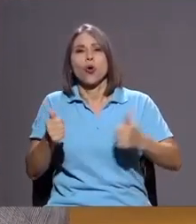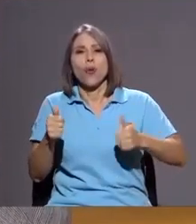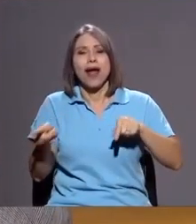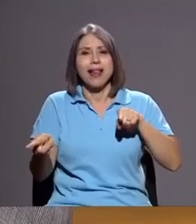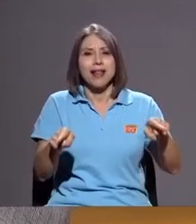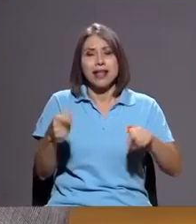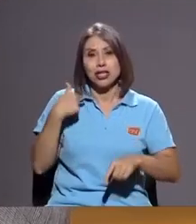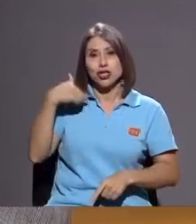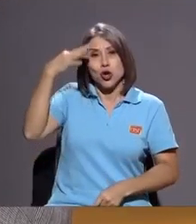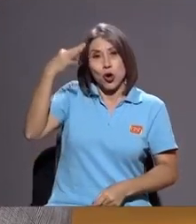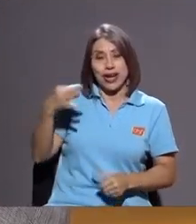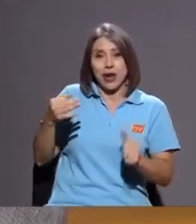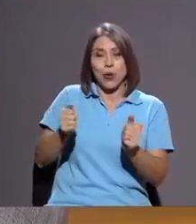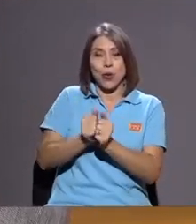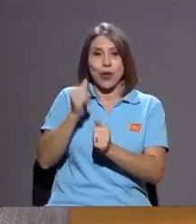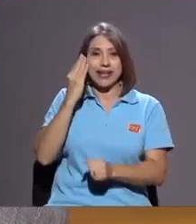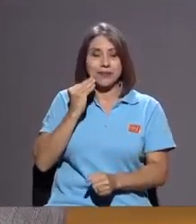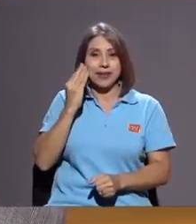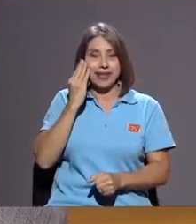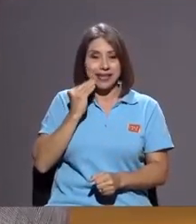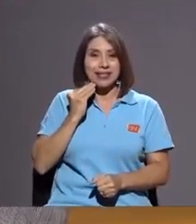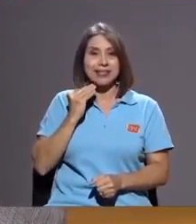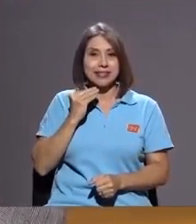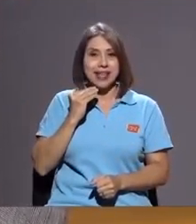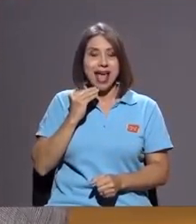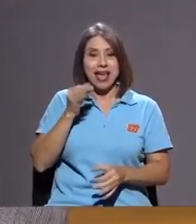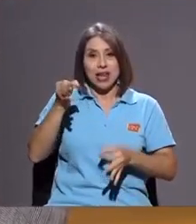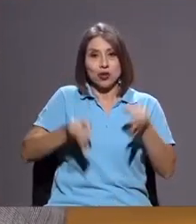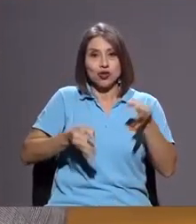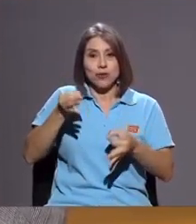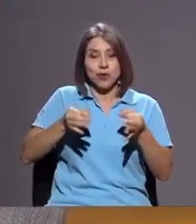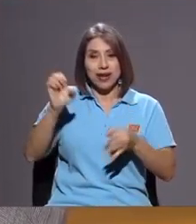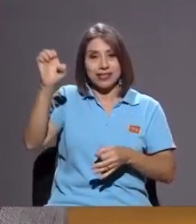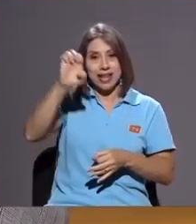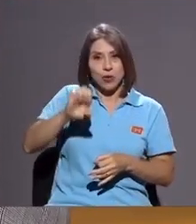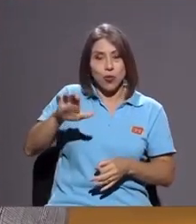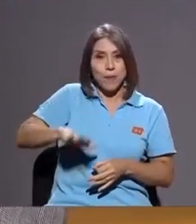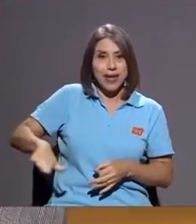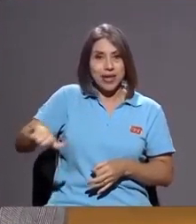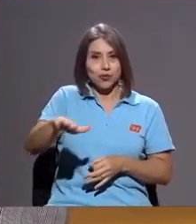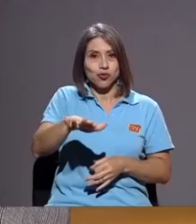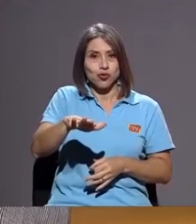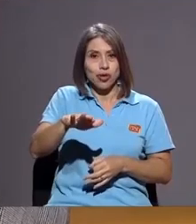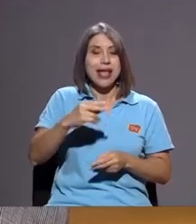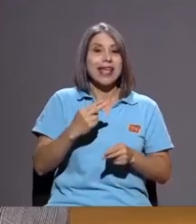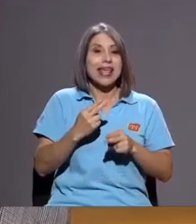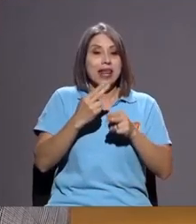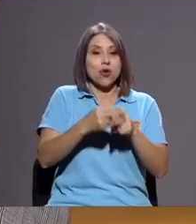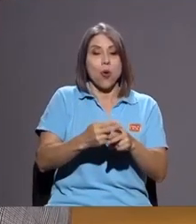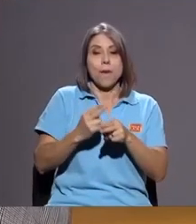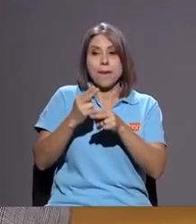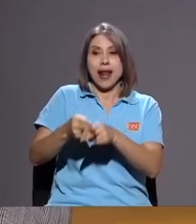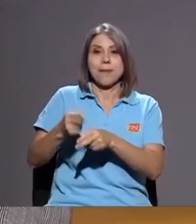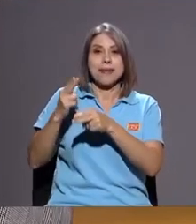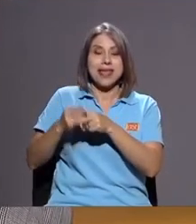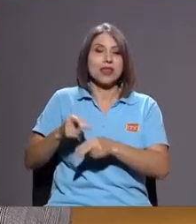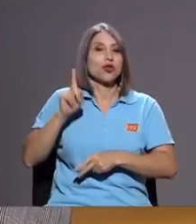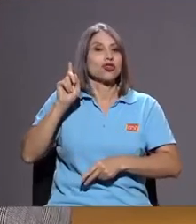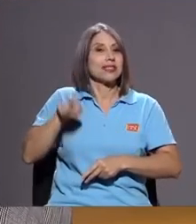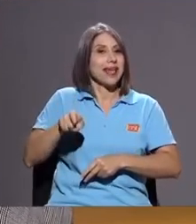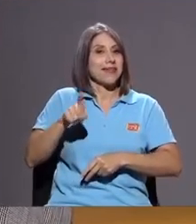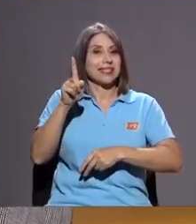la experiencia que ha habido en los tribunales europeos, en que los nombramientos deben ser por un solo